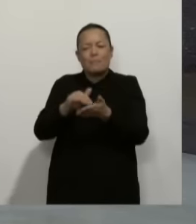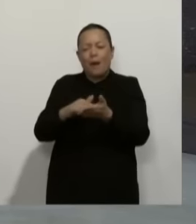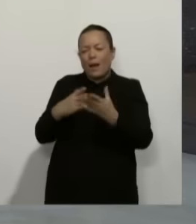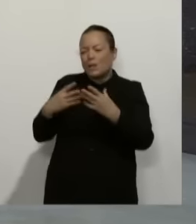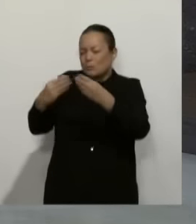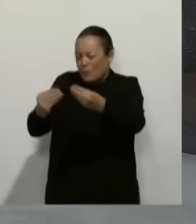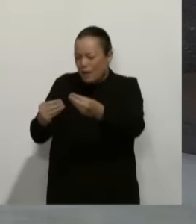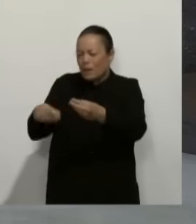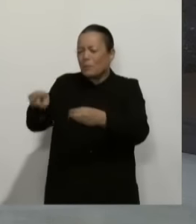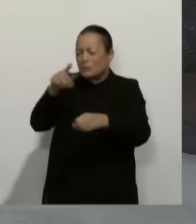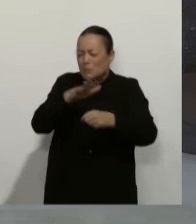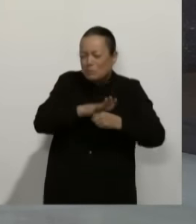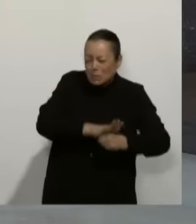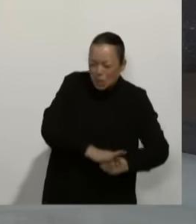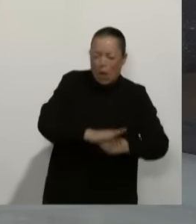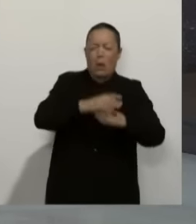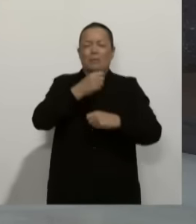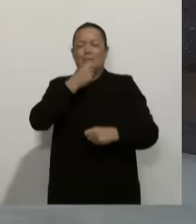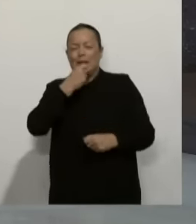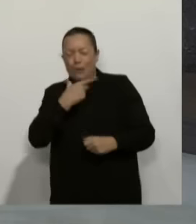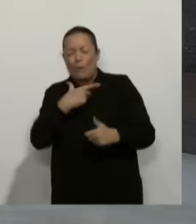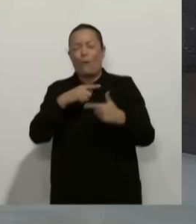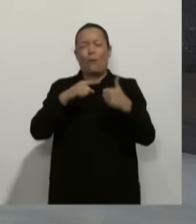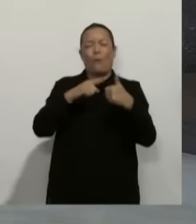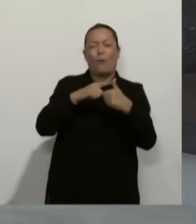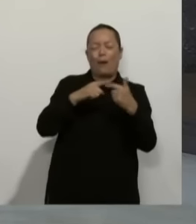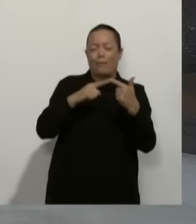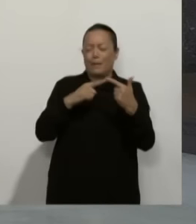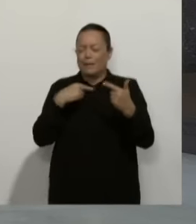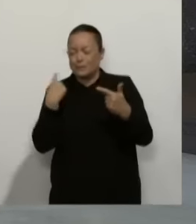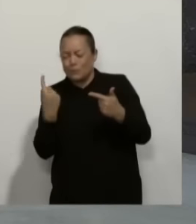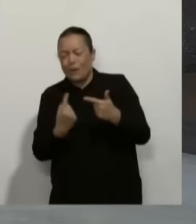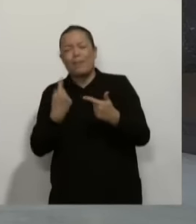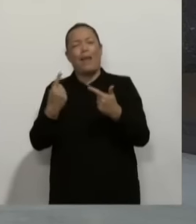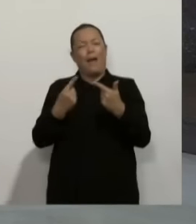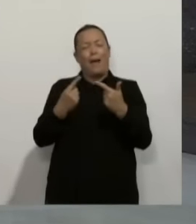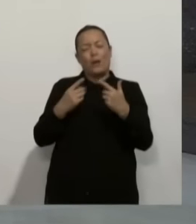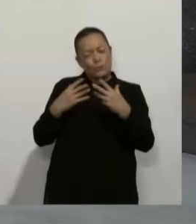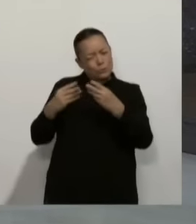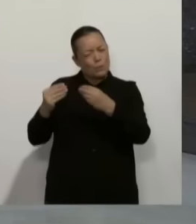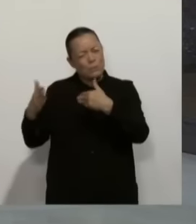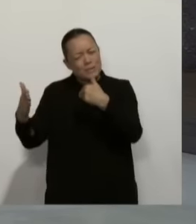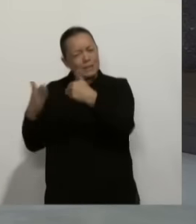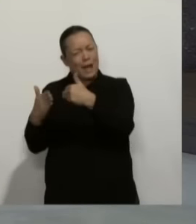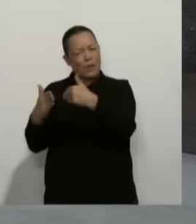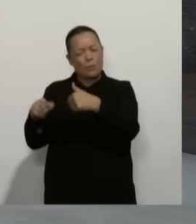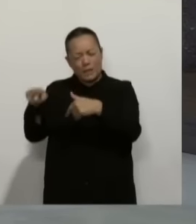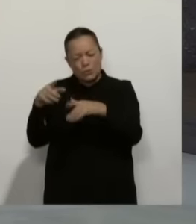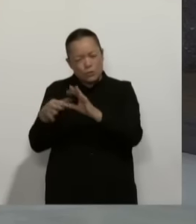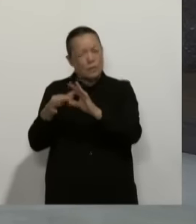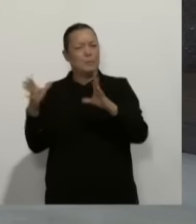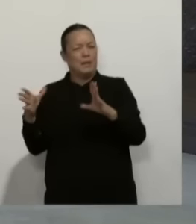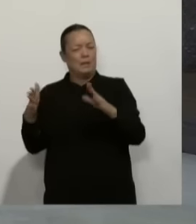opresión del miedo, de la opresión de la droga, de la opresión de la soledad? ¿Será que